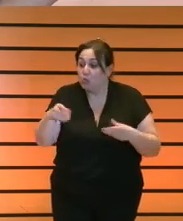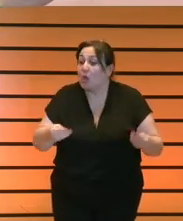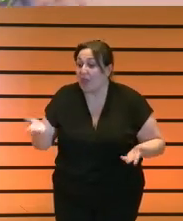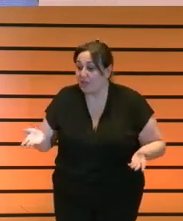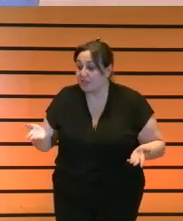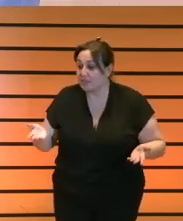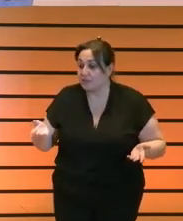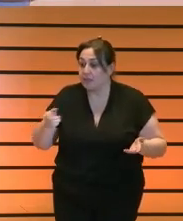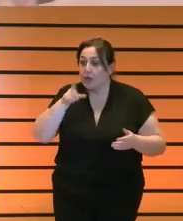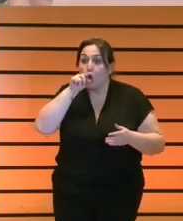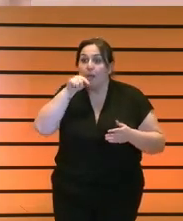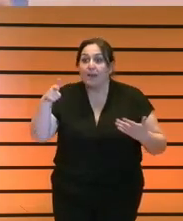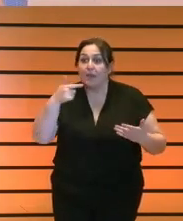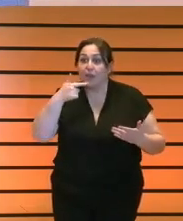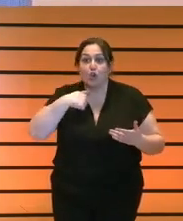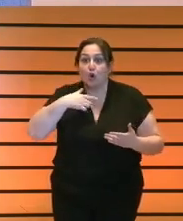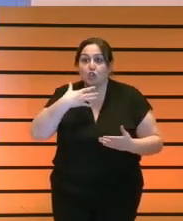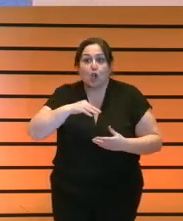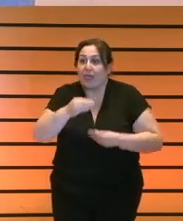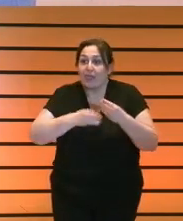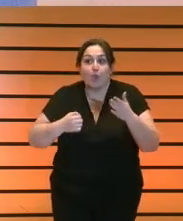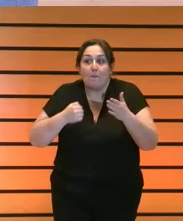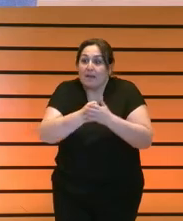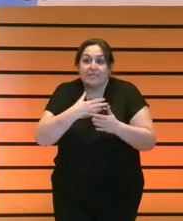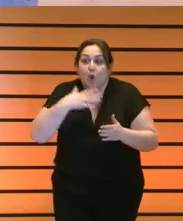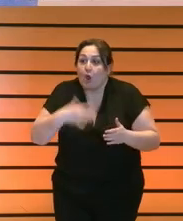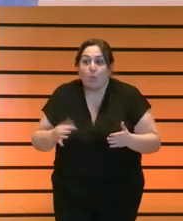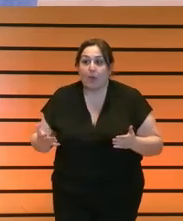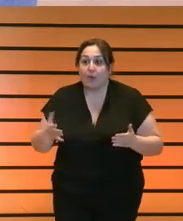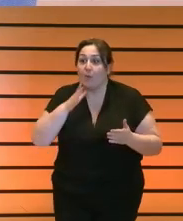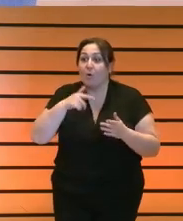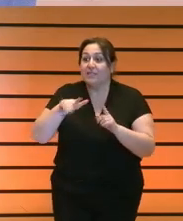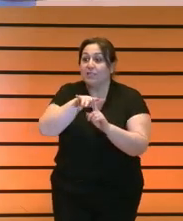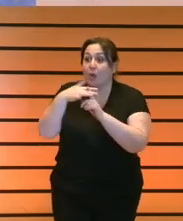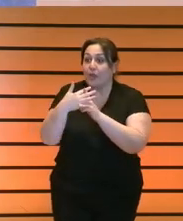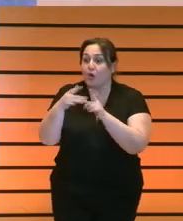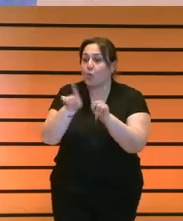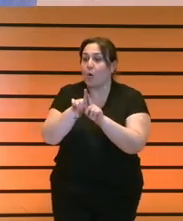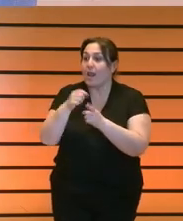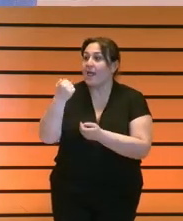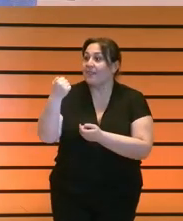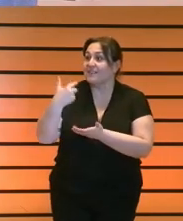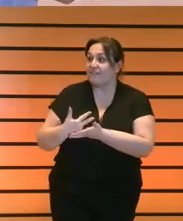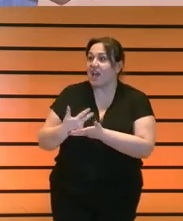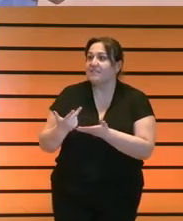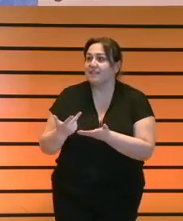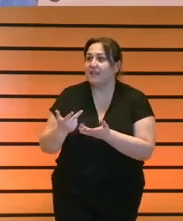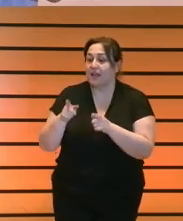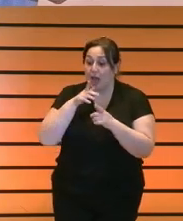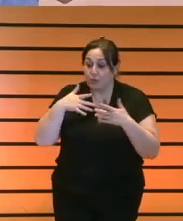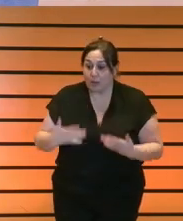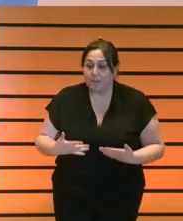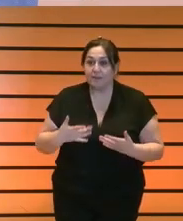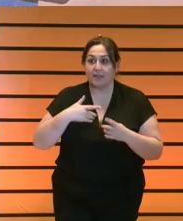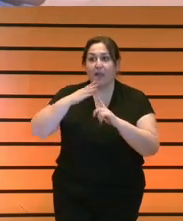haciendo? ¿Por qué estoy haciendo lo que puedo? Lo que puedo, porque cuando una situación es tan desafiante como la que tenemos